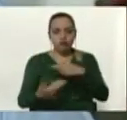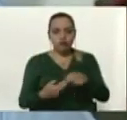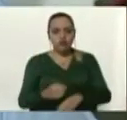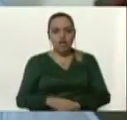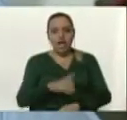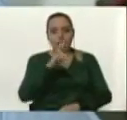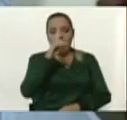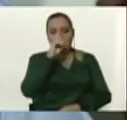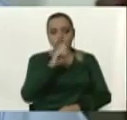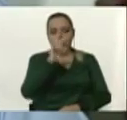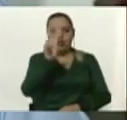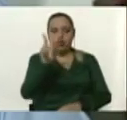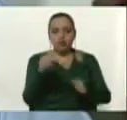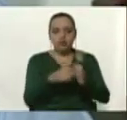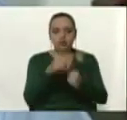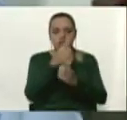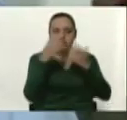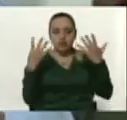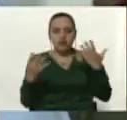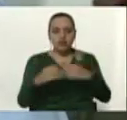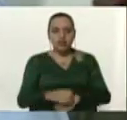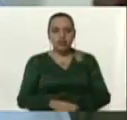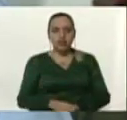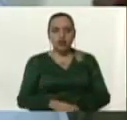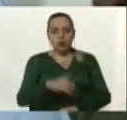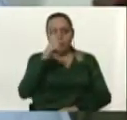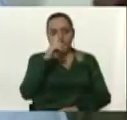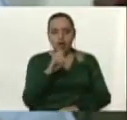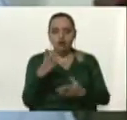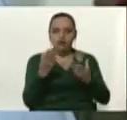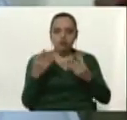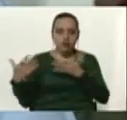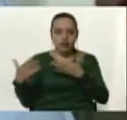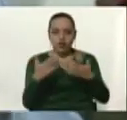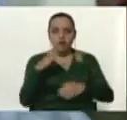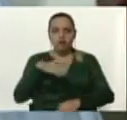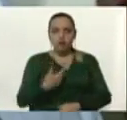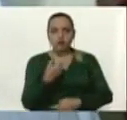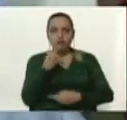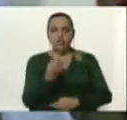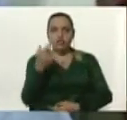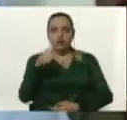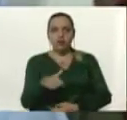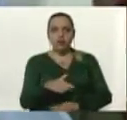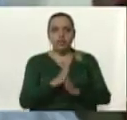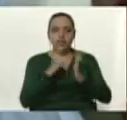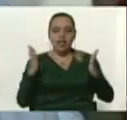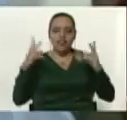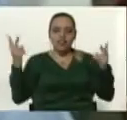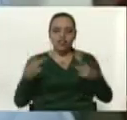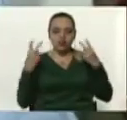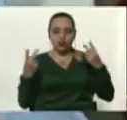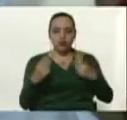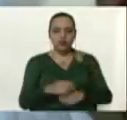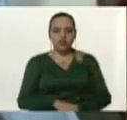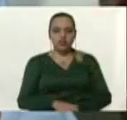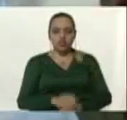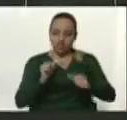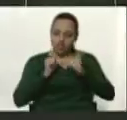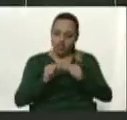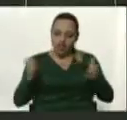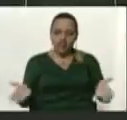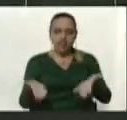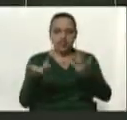año 2019 ha sido un año de grandes batallas y podemos decir hoy de grandes victorias y de avances